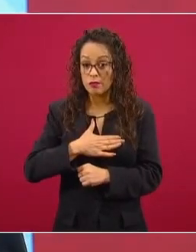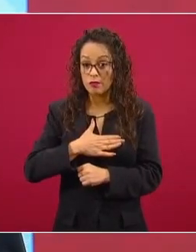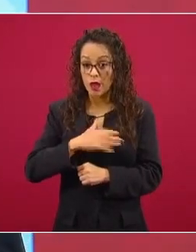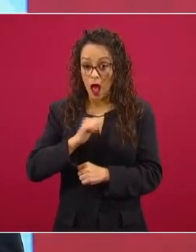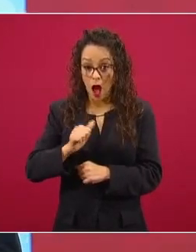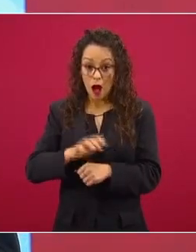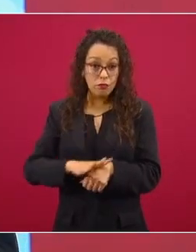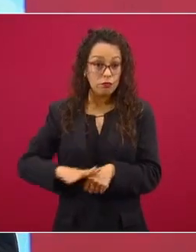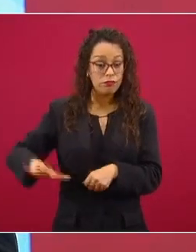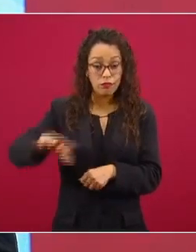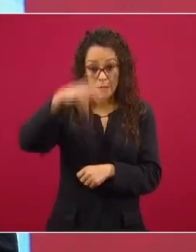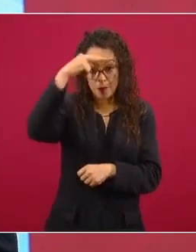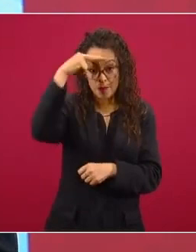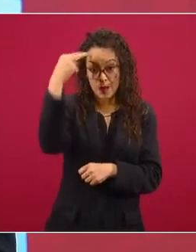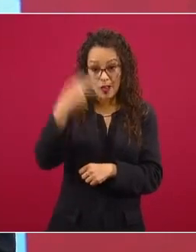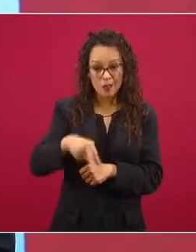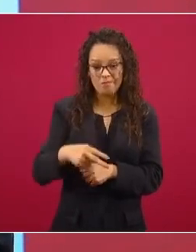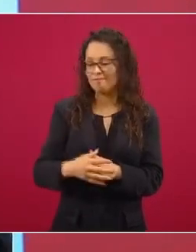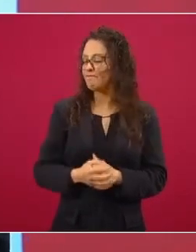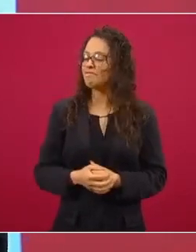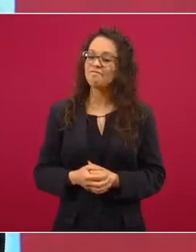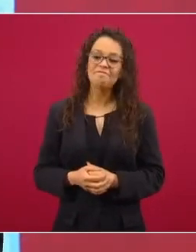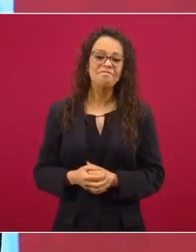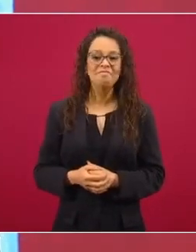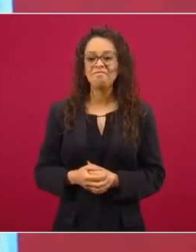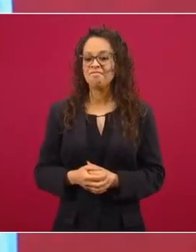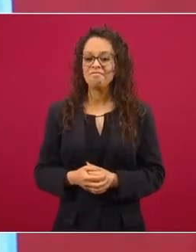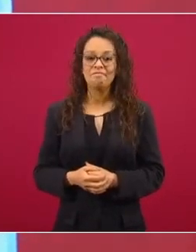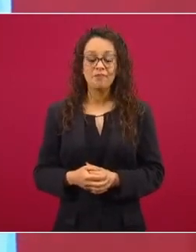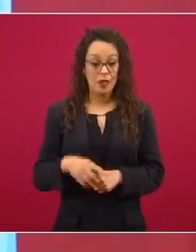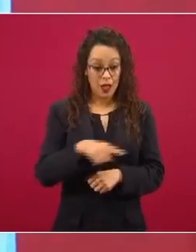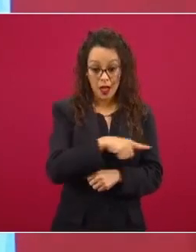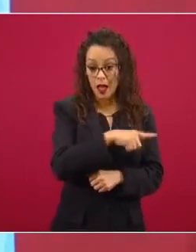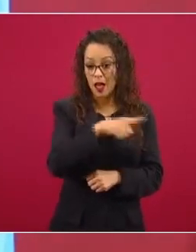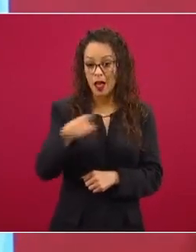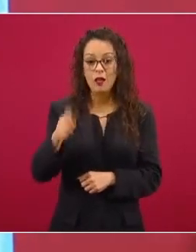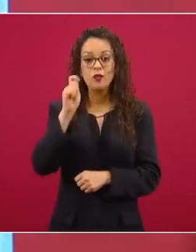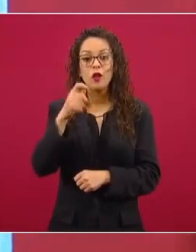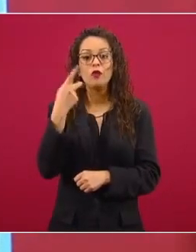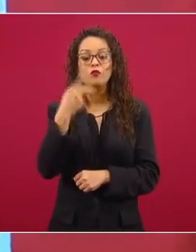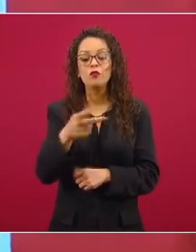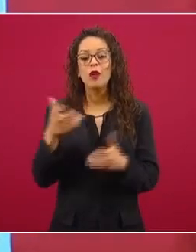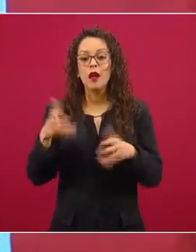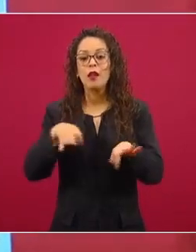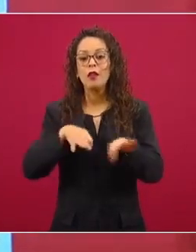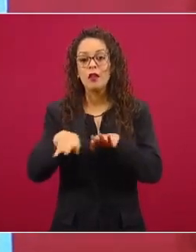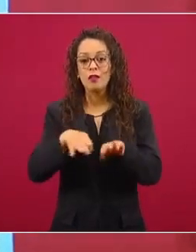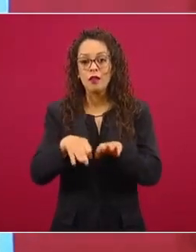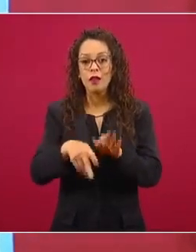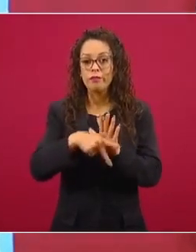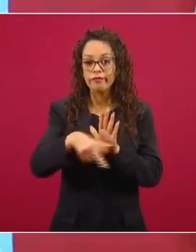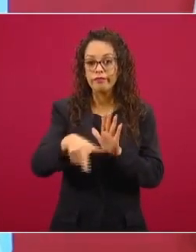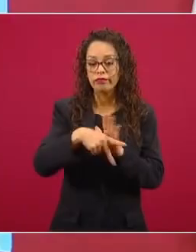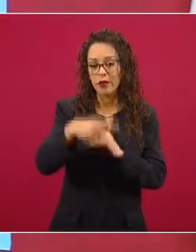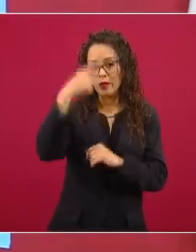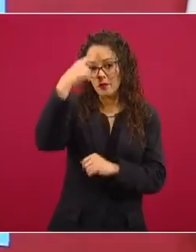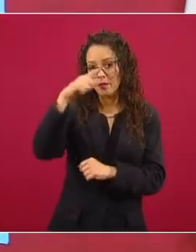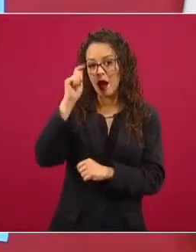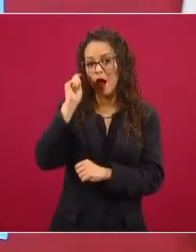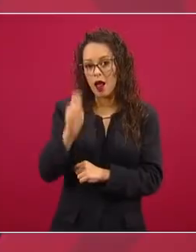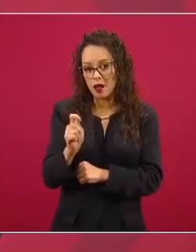pueblo. Ellos son periodistas al servicio de grupos de intereses creados